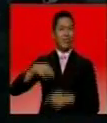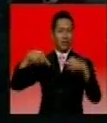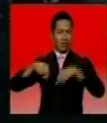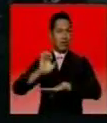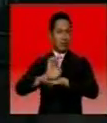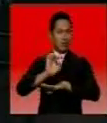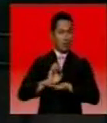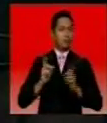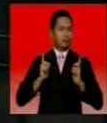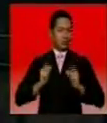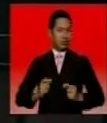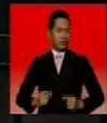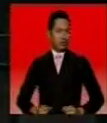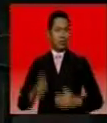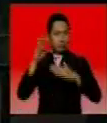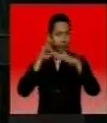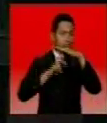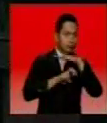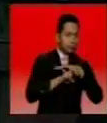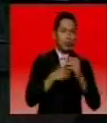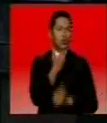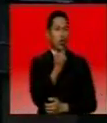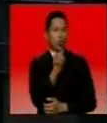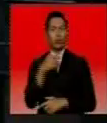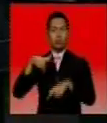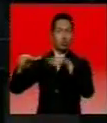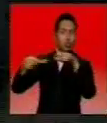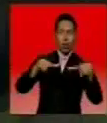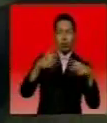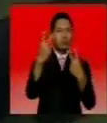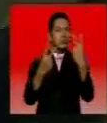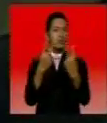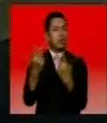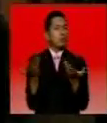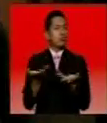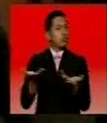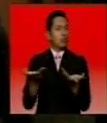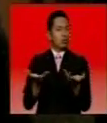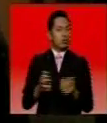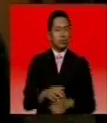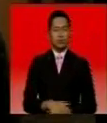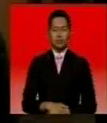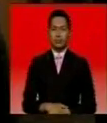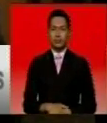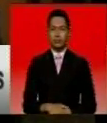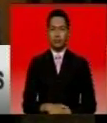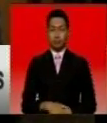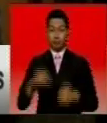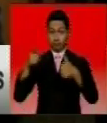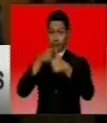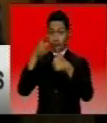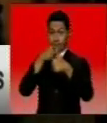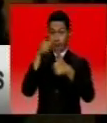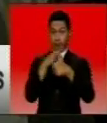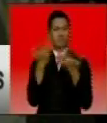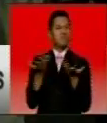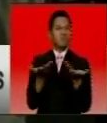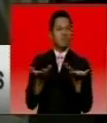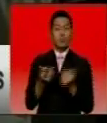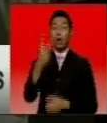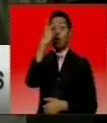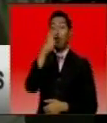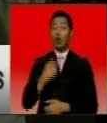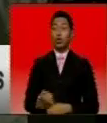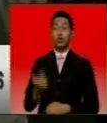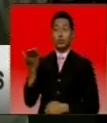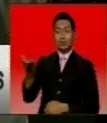los detalles, dónde se alojaron y qué lugares visitaron. Primero las víctimas se hospedaron en el hostal